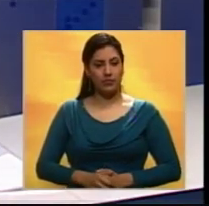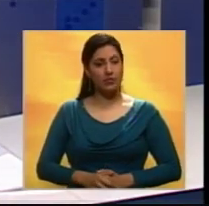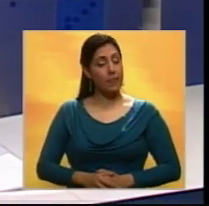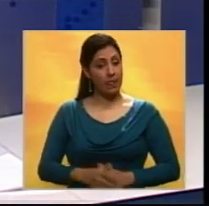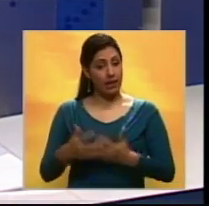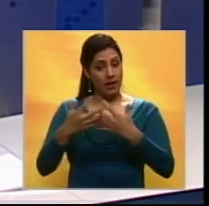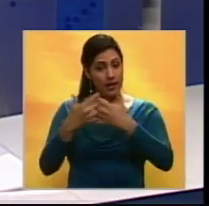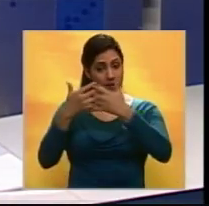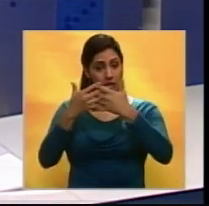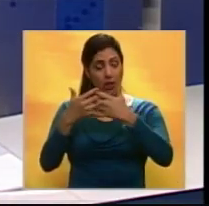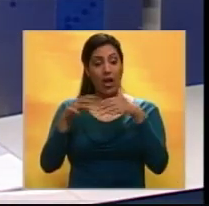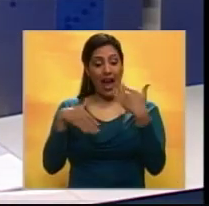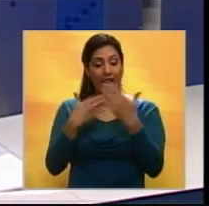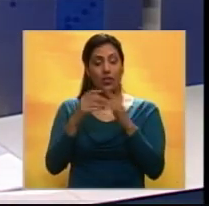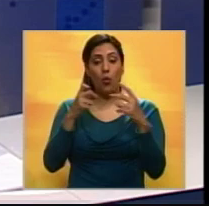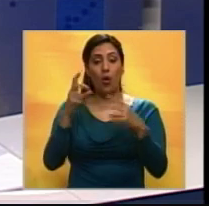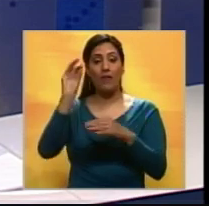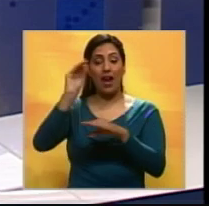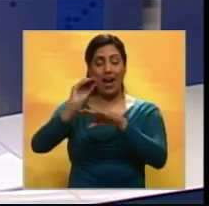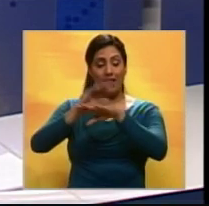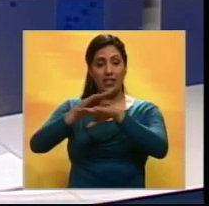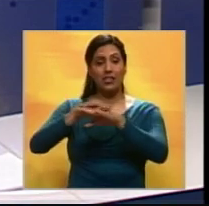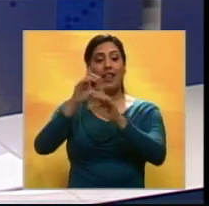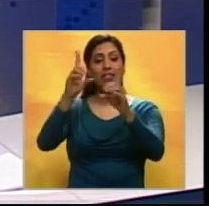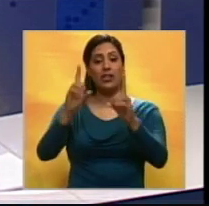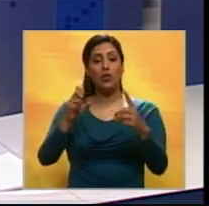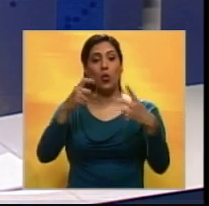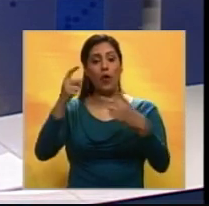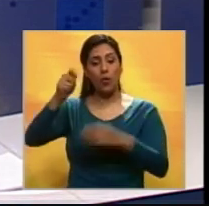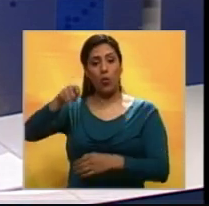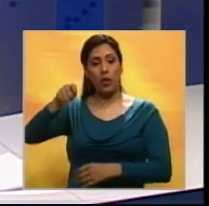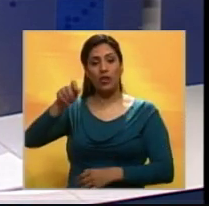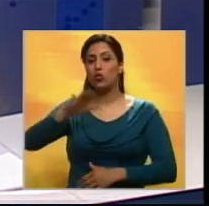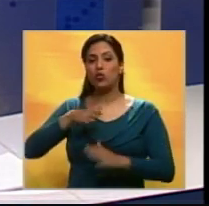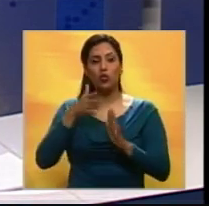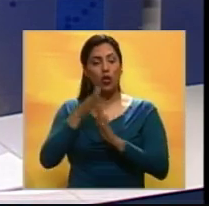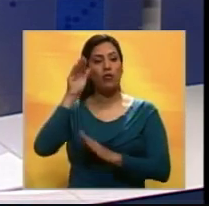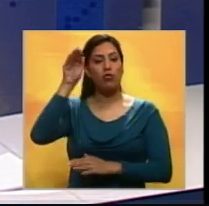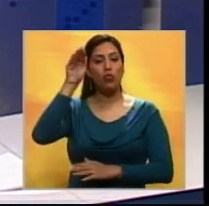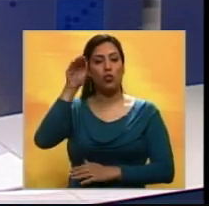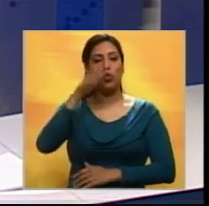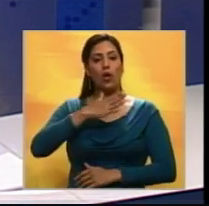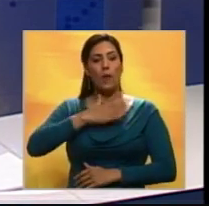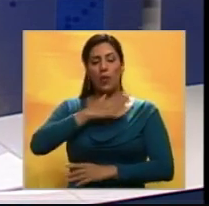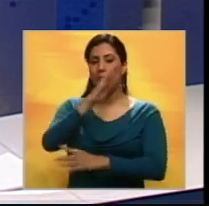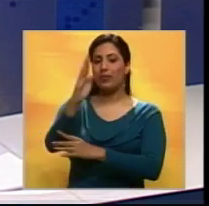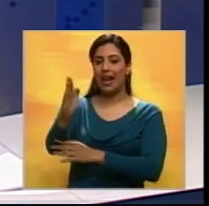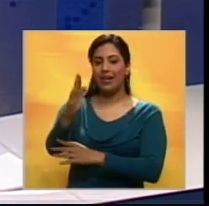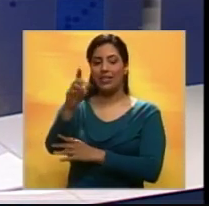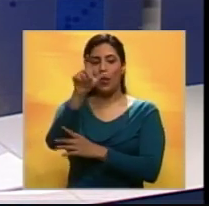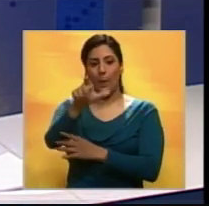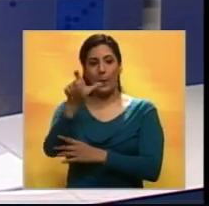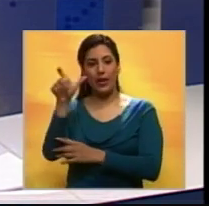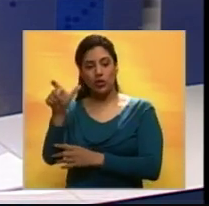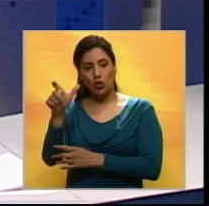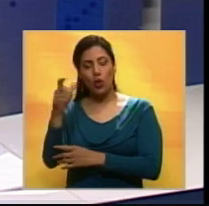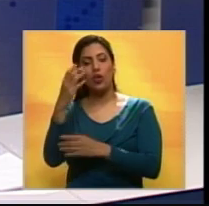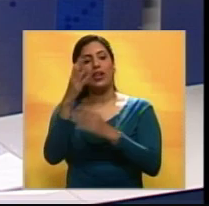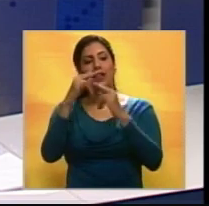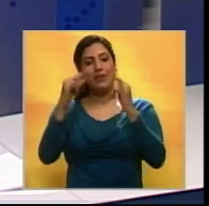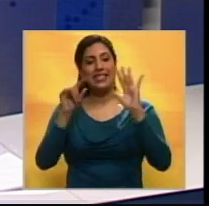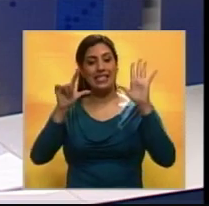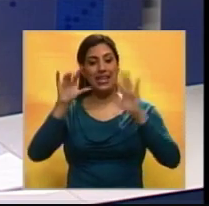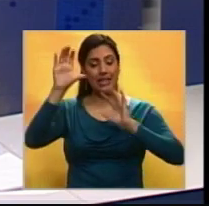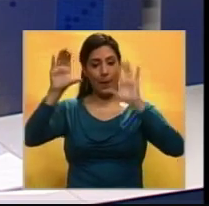Y en Estados Unidos, hasta nuevo aviso, habrá que esperar por la decisión de una corte de apelaciones sobre el futuro del veto inmigratorio hacia ciudadanos y refugiados de